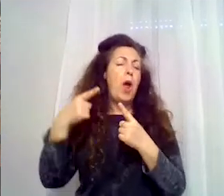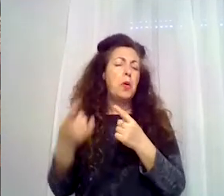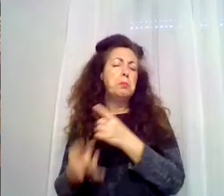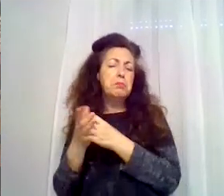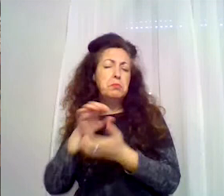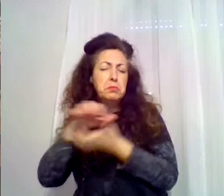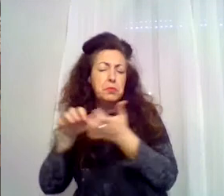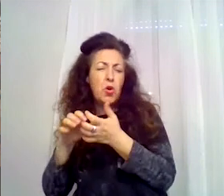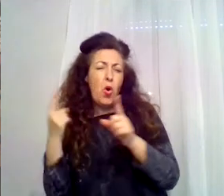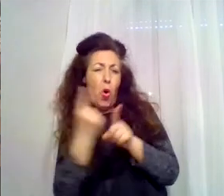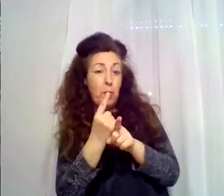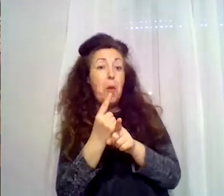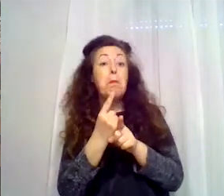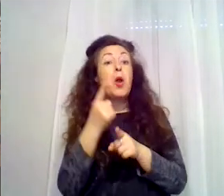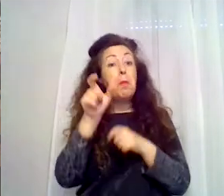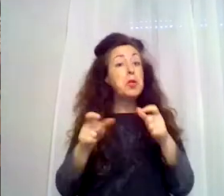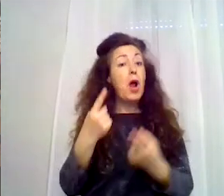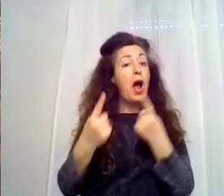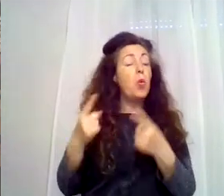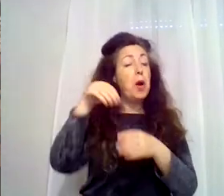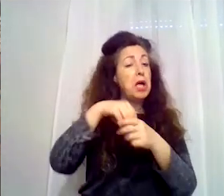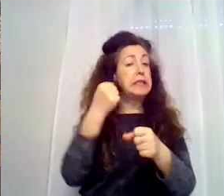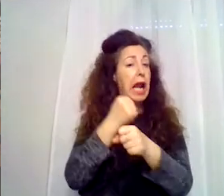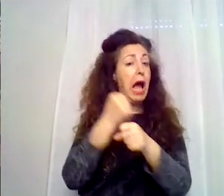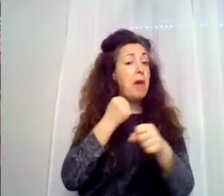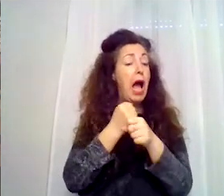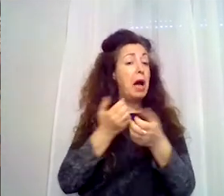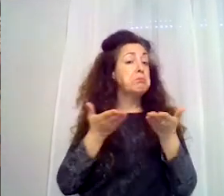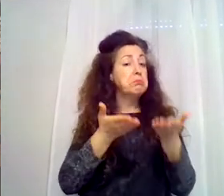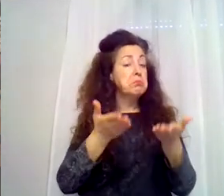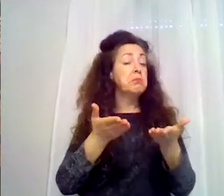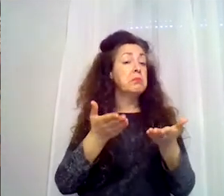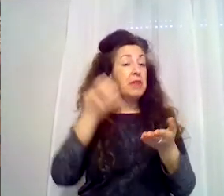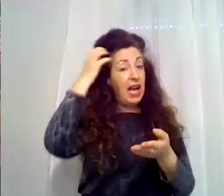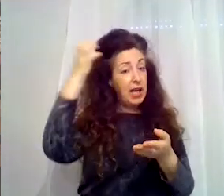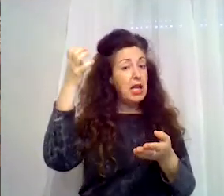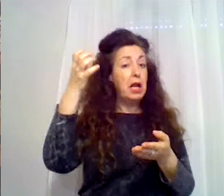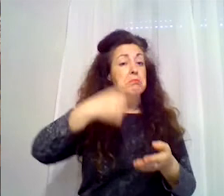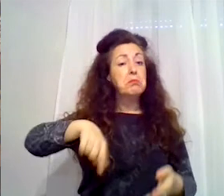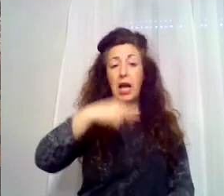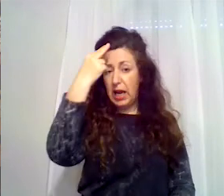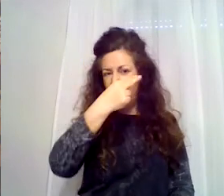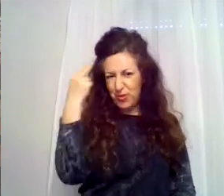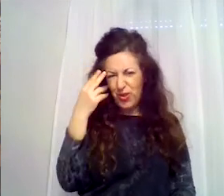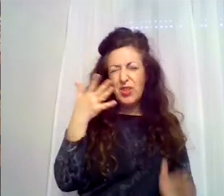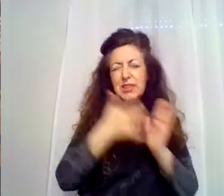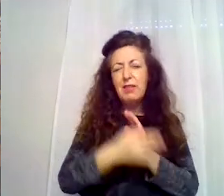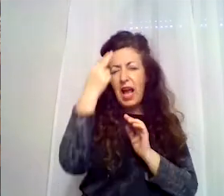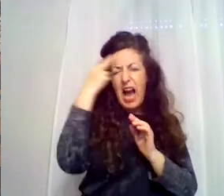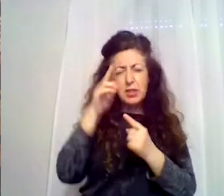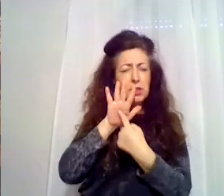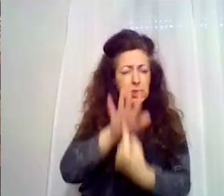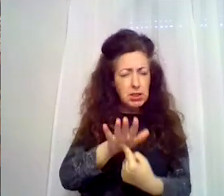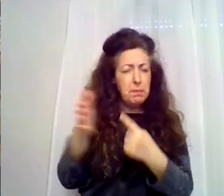traidor, pero trabajaba en la corte de Isabel I y era católico. O sea, que tampoco es que los católicos estuvieran perseguidos.